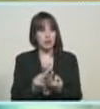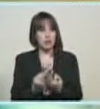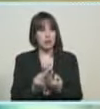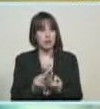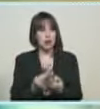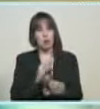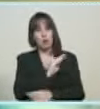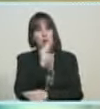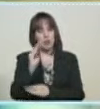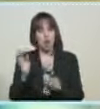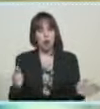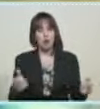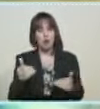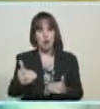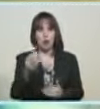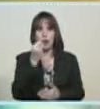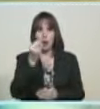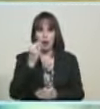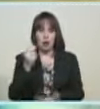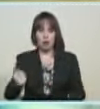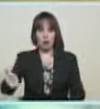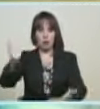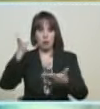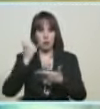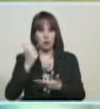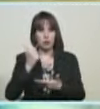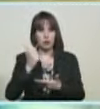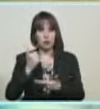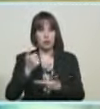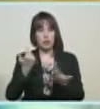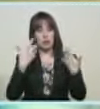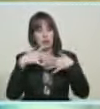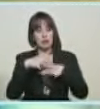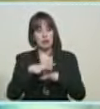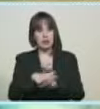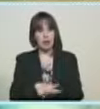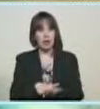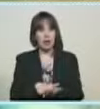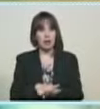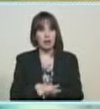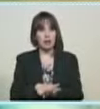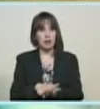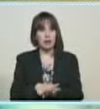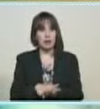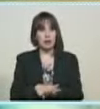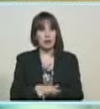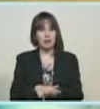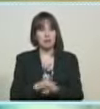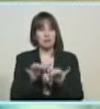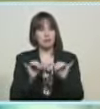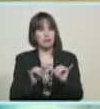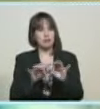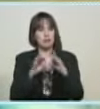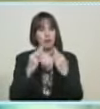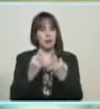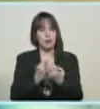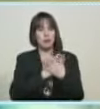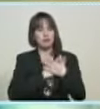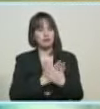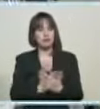con los class pro tensión con los bonos y protección integral mis queridas familias de hogares de la